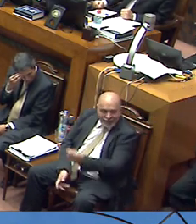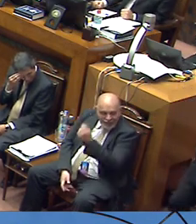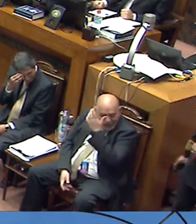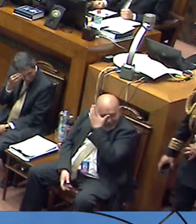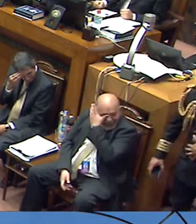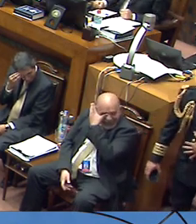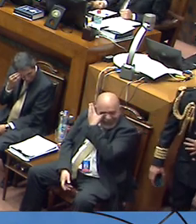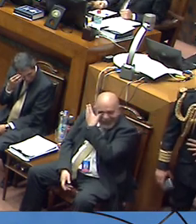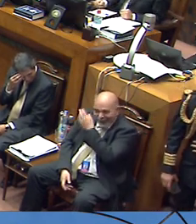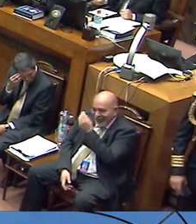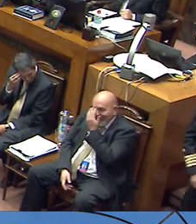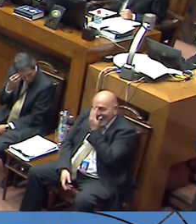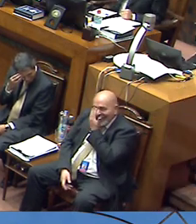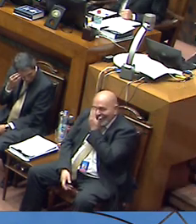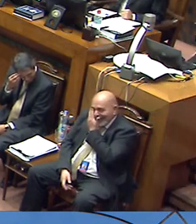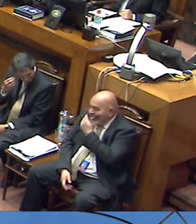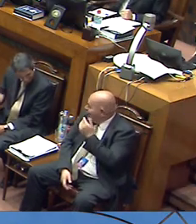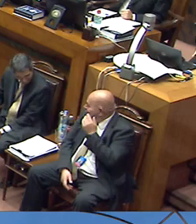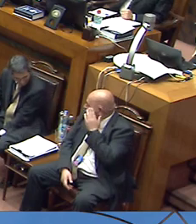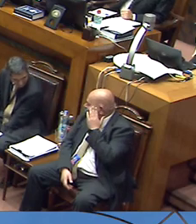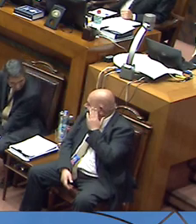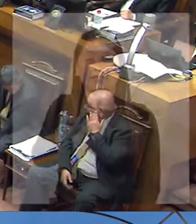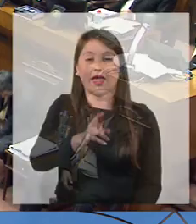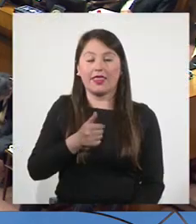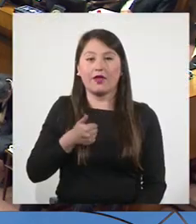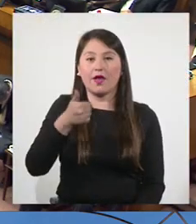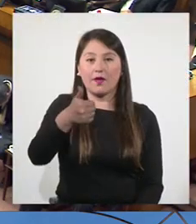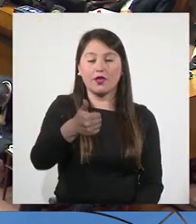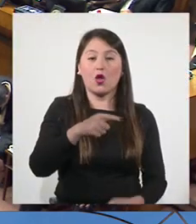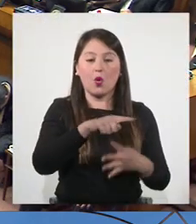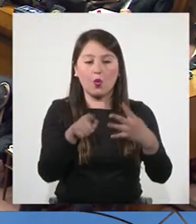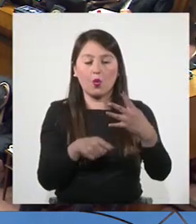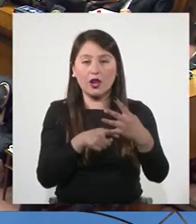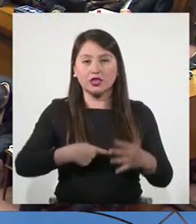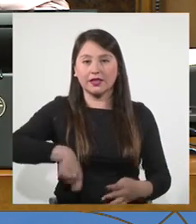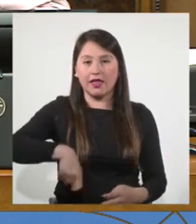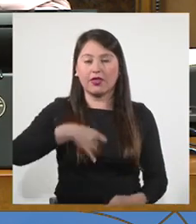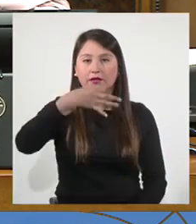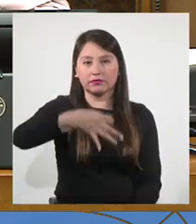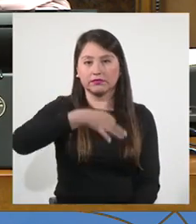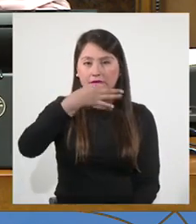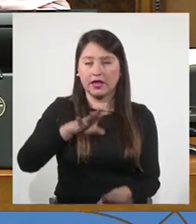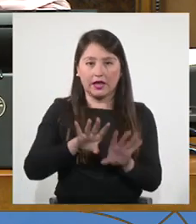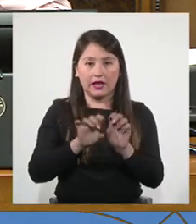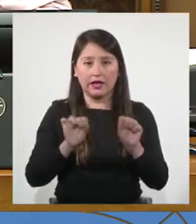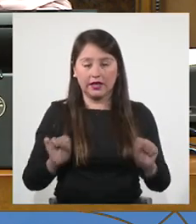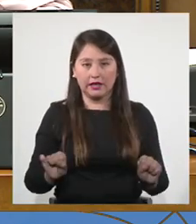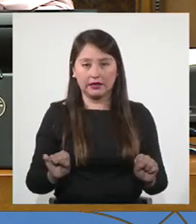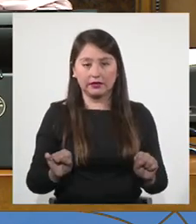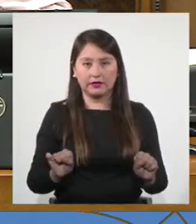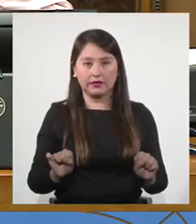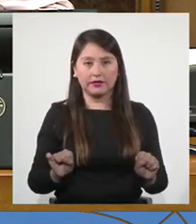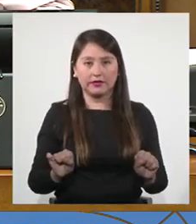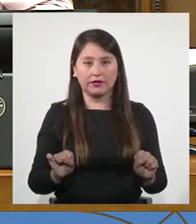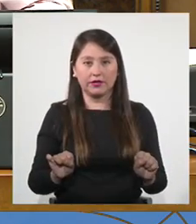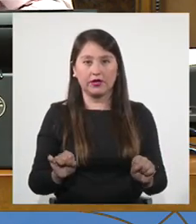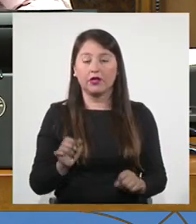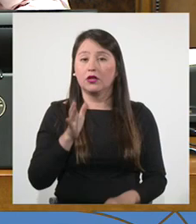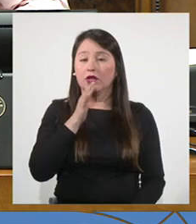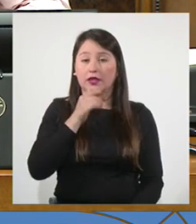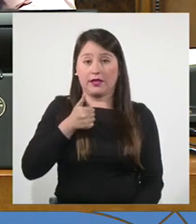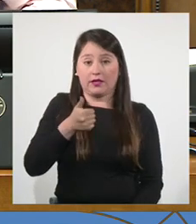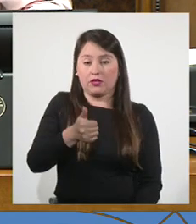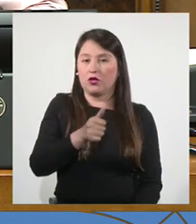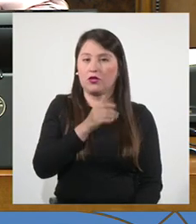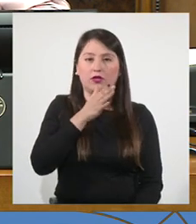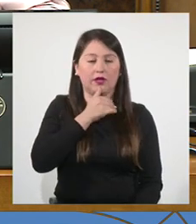Bien, no sé si hay respuesta el Ejecutivo. Intervinieron los cuatro senadores que correspondía escuchar. No hay respuesta el Ejecutivo.